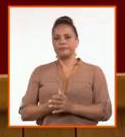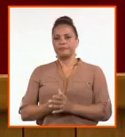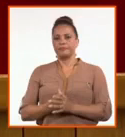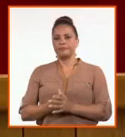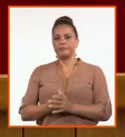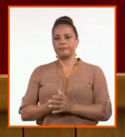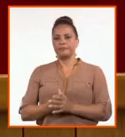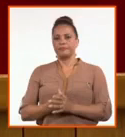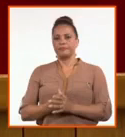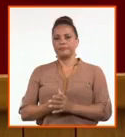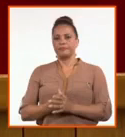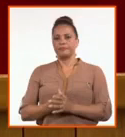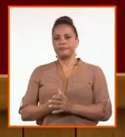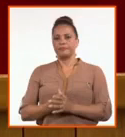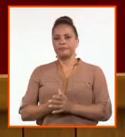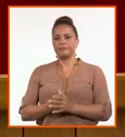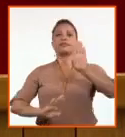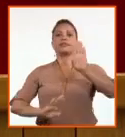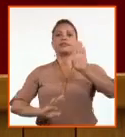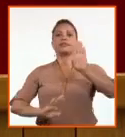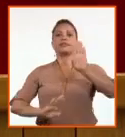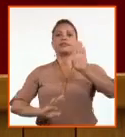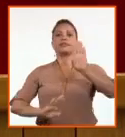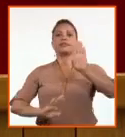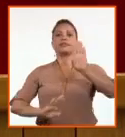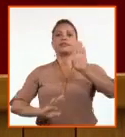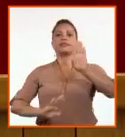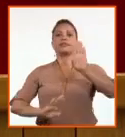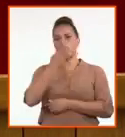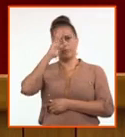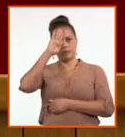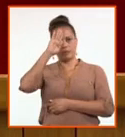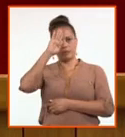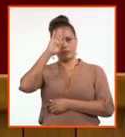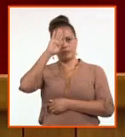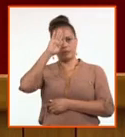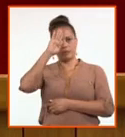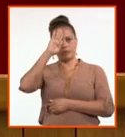origen. La FEU sigue siendo defensora de las esencias de la patria, de lo que hemos logrado